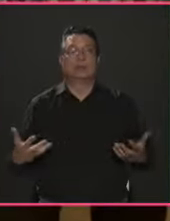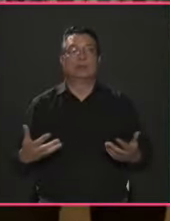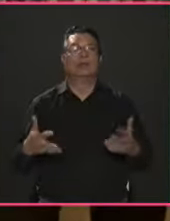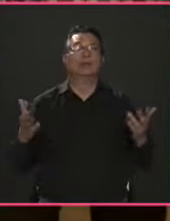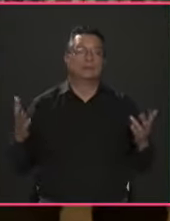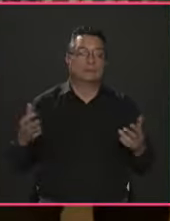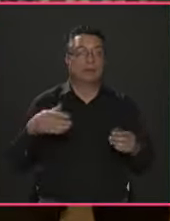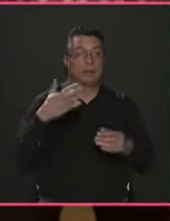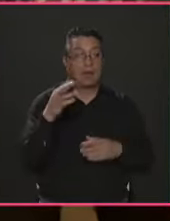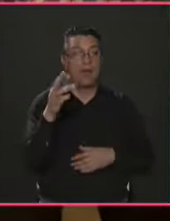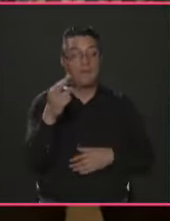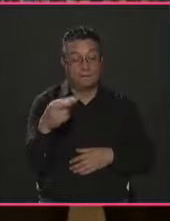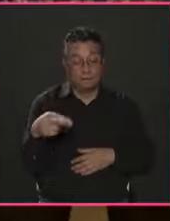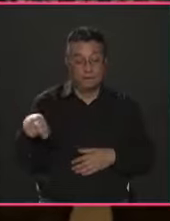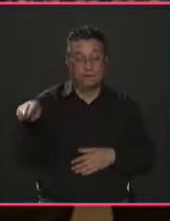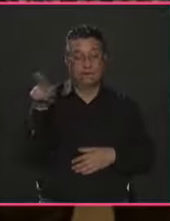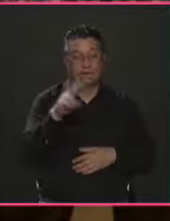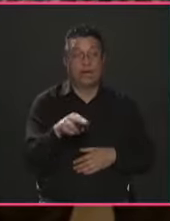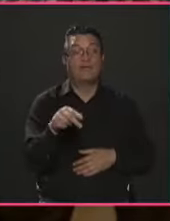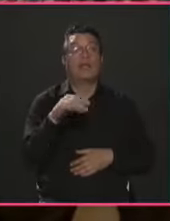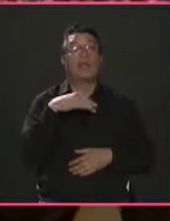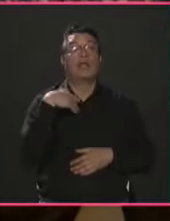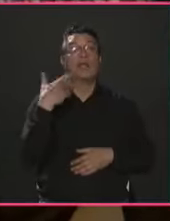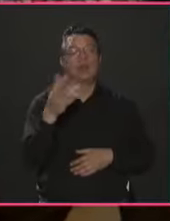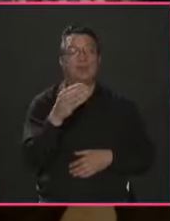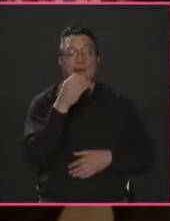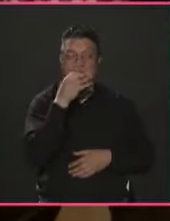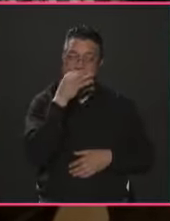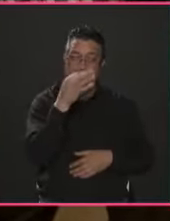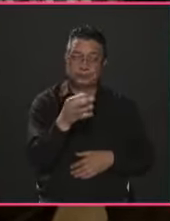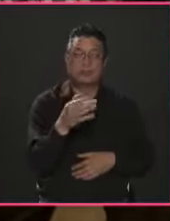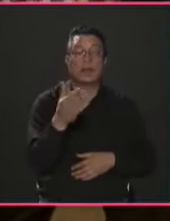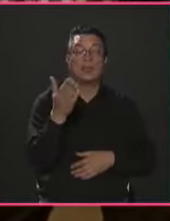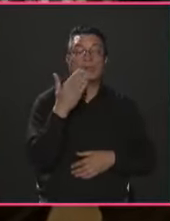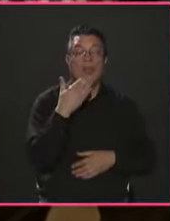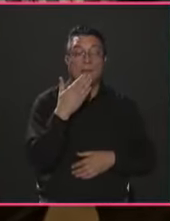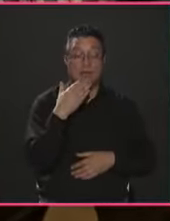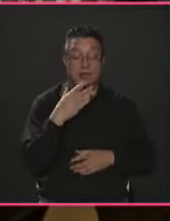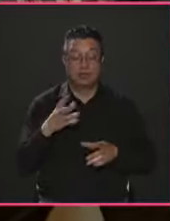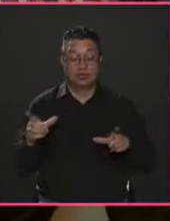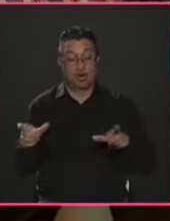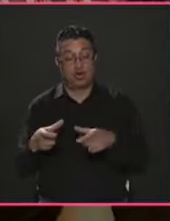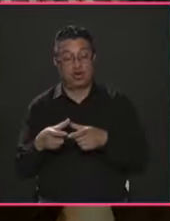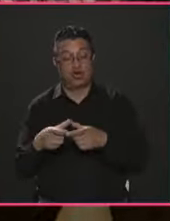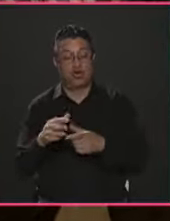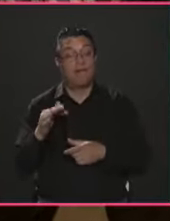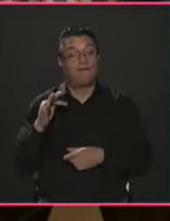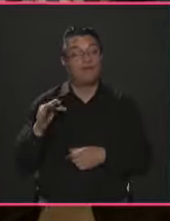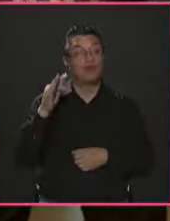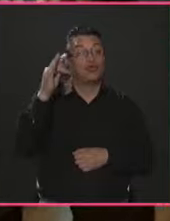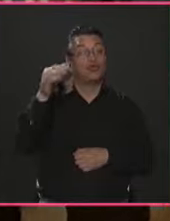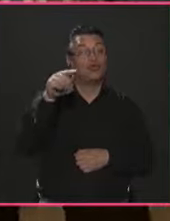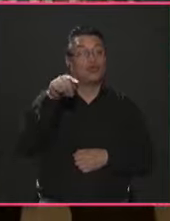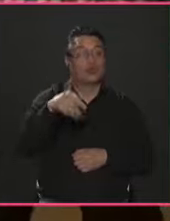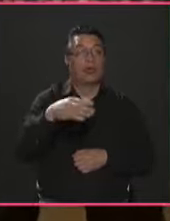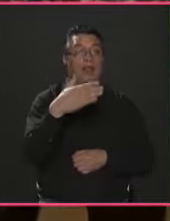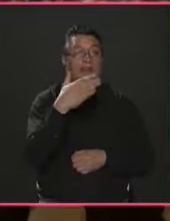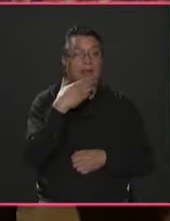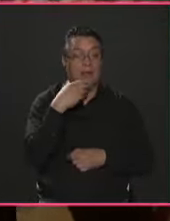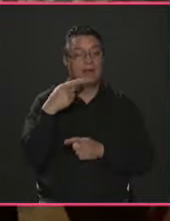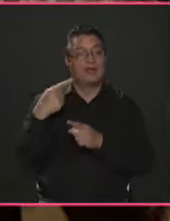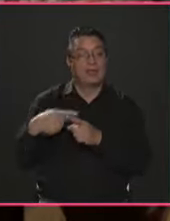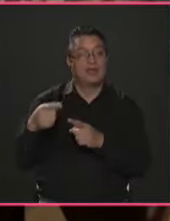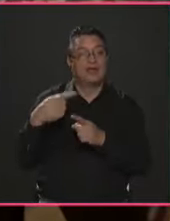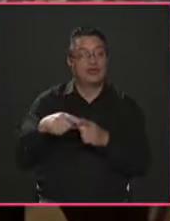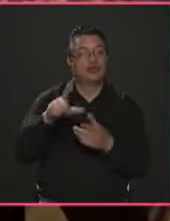para volver a eh remarcar que también congreso futuro se está viviendo directamente en distintos